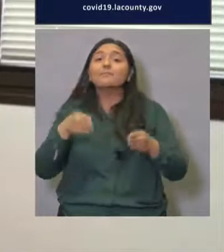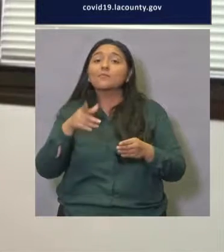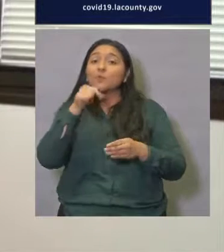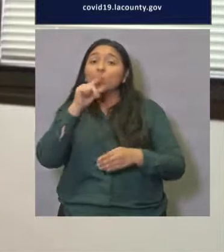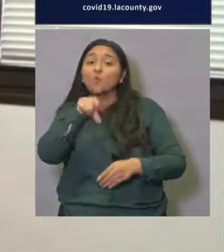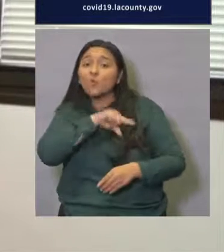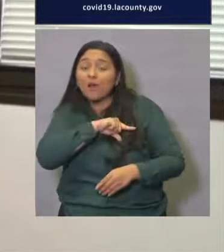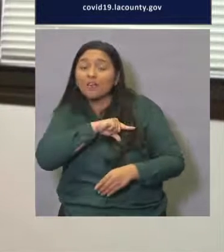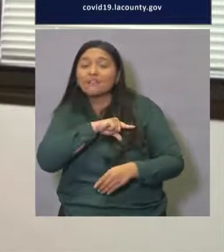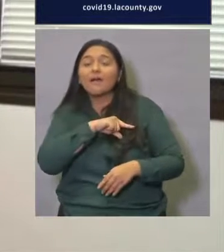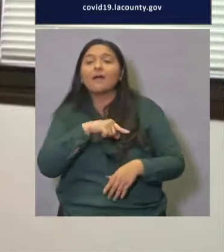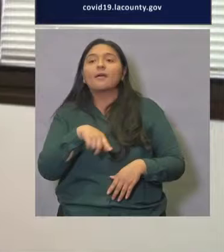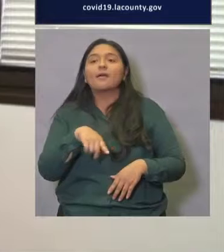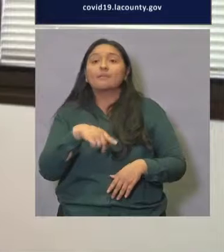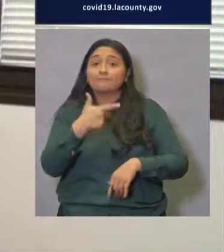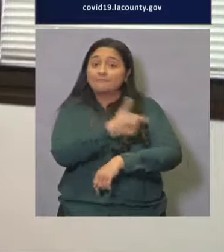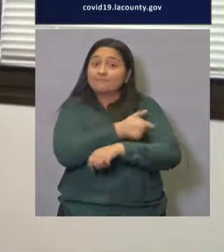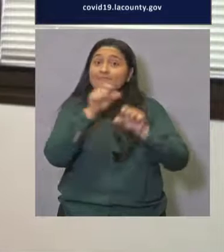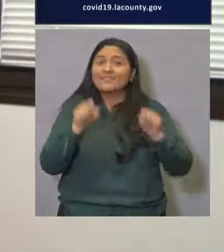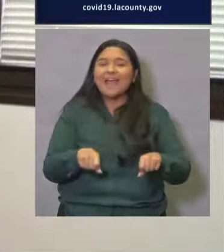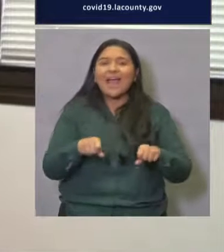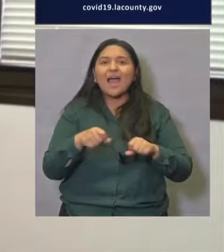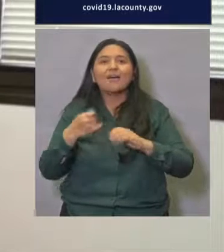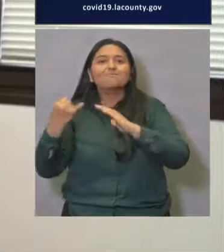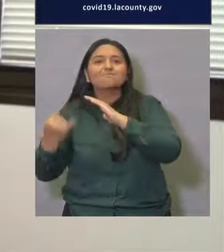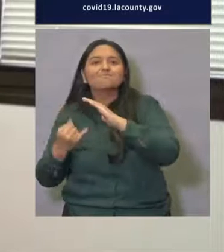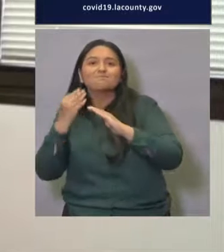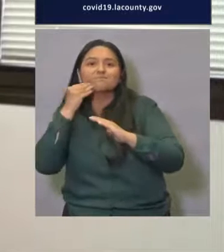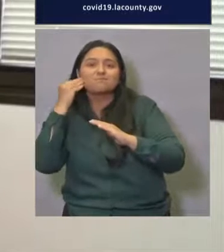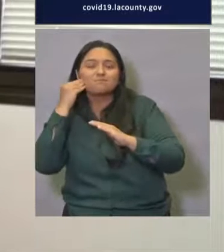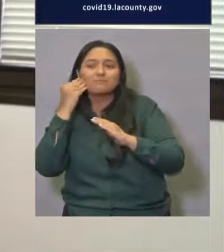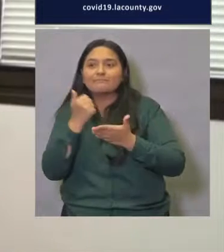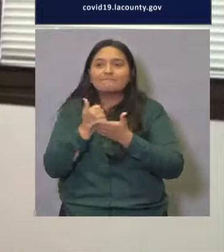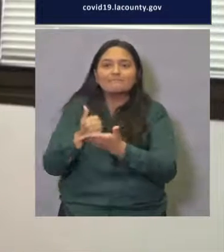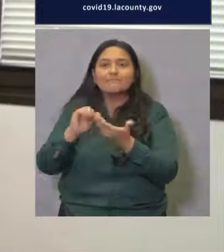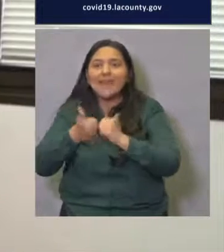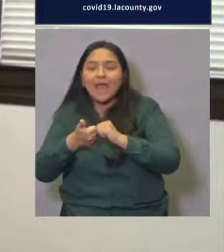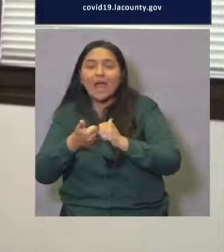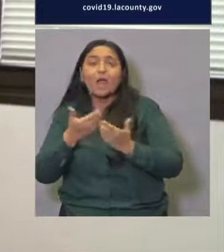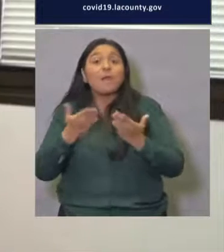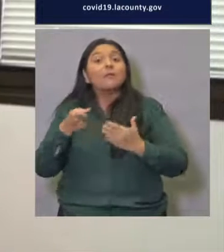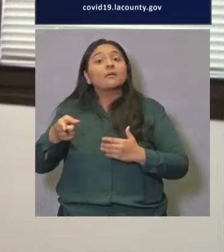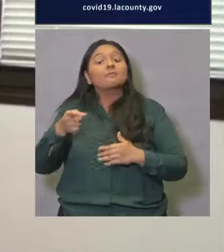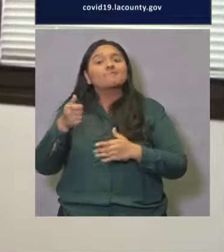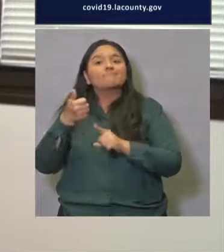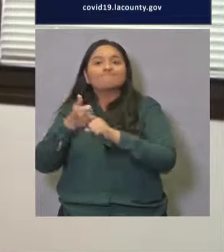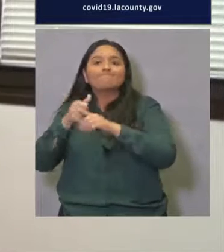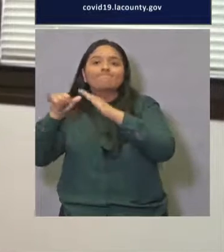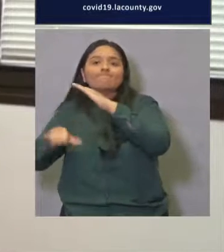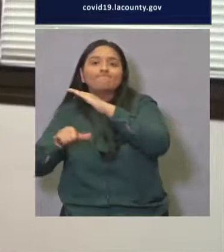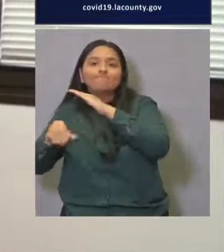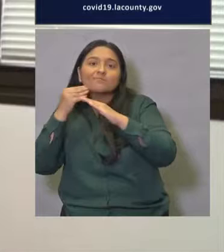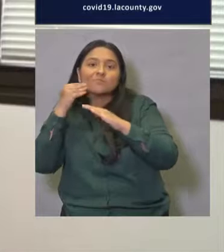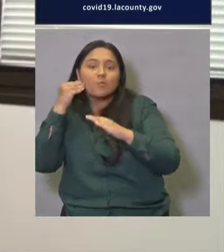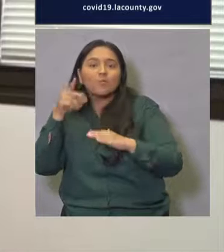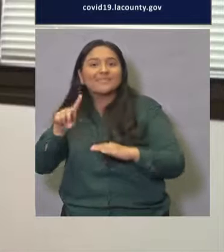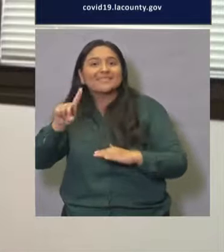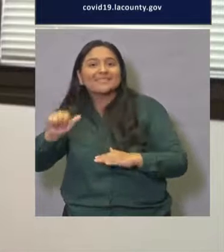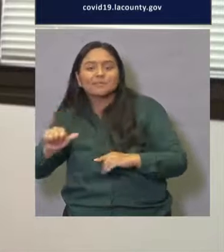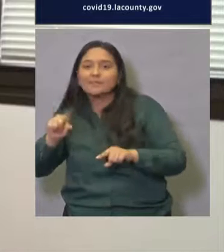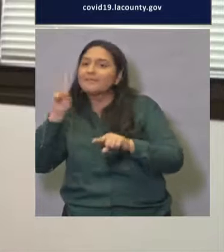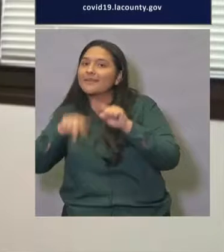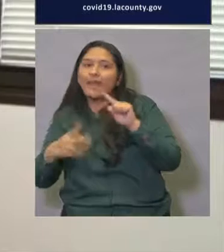están confinados en casa. Estos residentes pueden tener discapacidades que drásticamente aumentan su riesgo